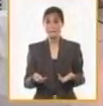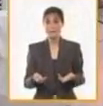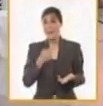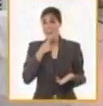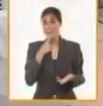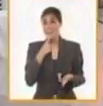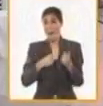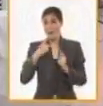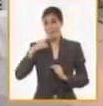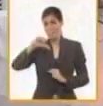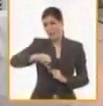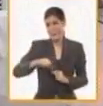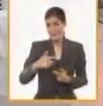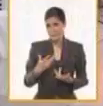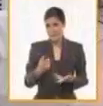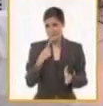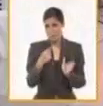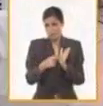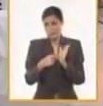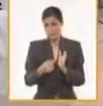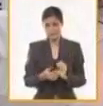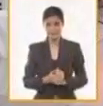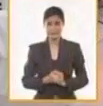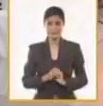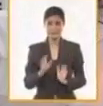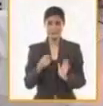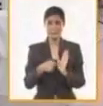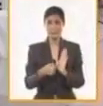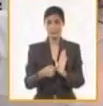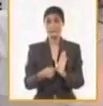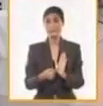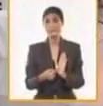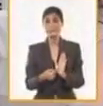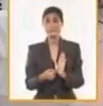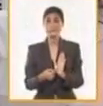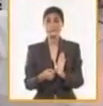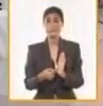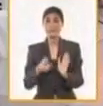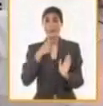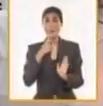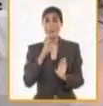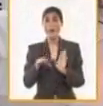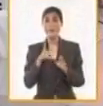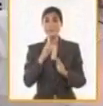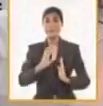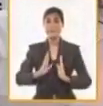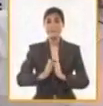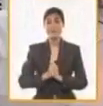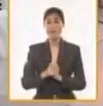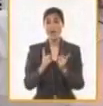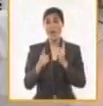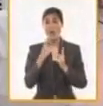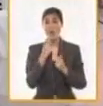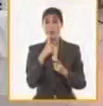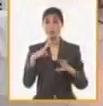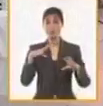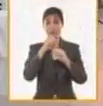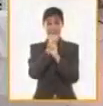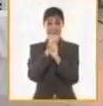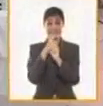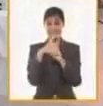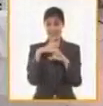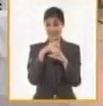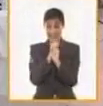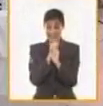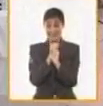Un elemento importante, Mejía, es que si bien hay cuestiones que se ocultan en la prensa, se le ocultan a la opinión pública, como es, por